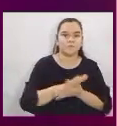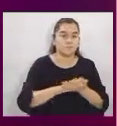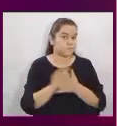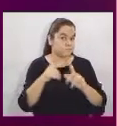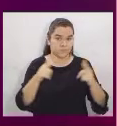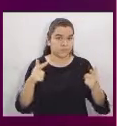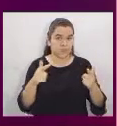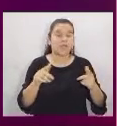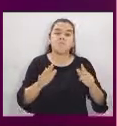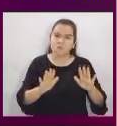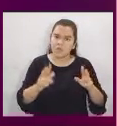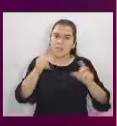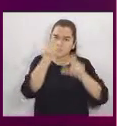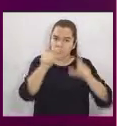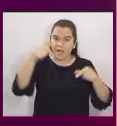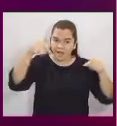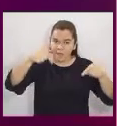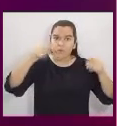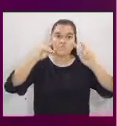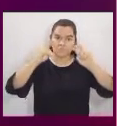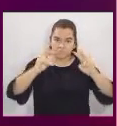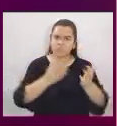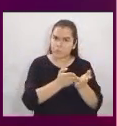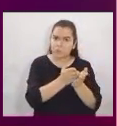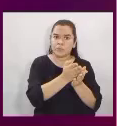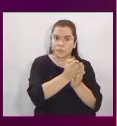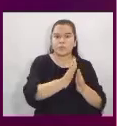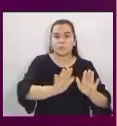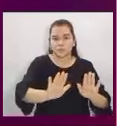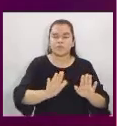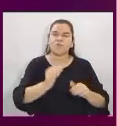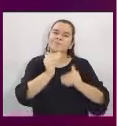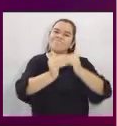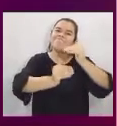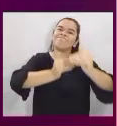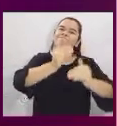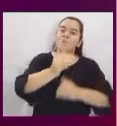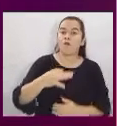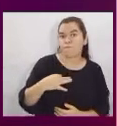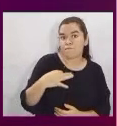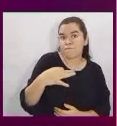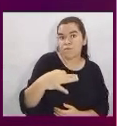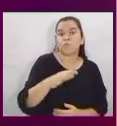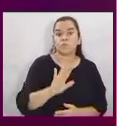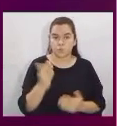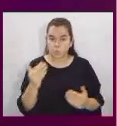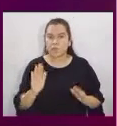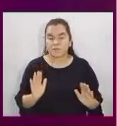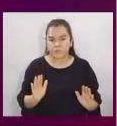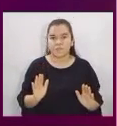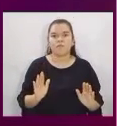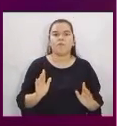protocolos de investigación y las investigaciones están en estos momentos muy